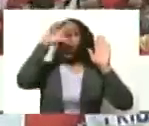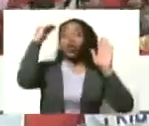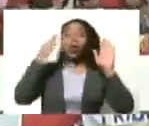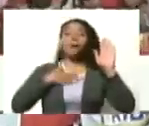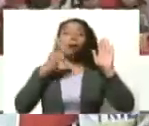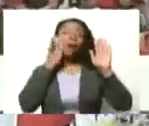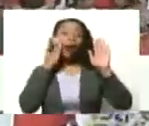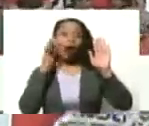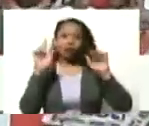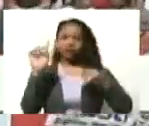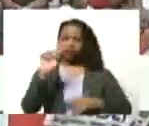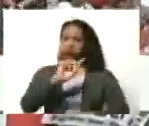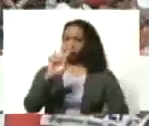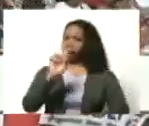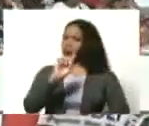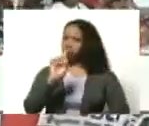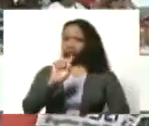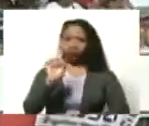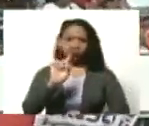No, ese no es.